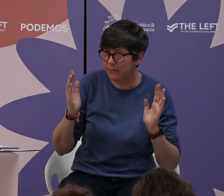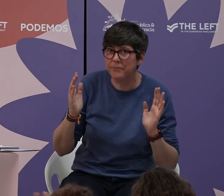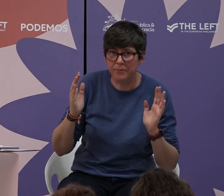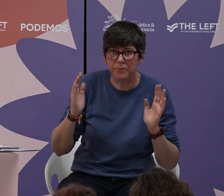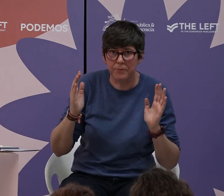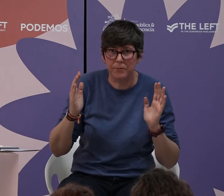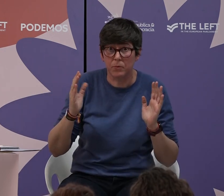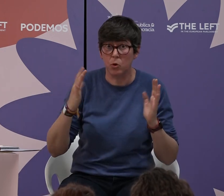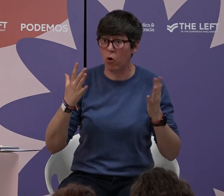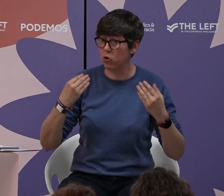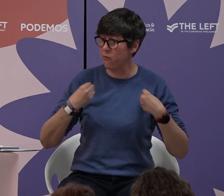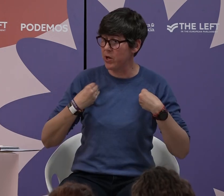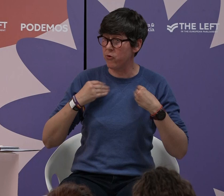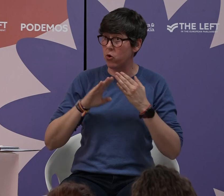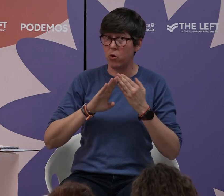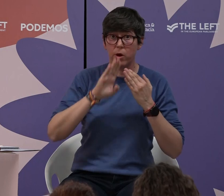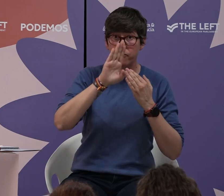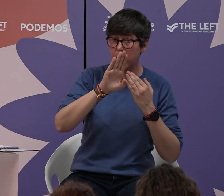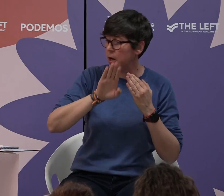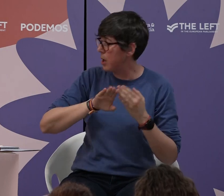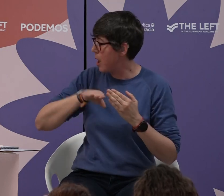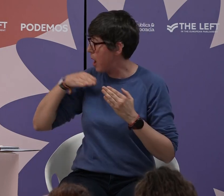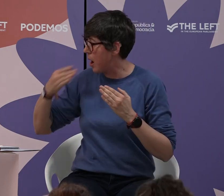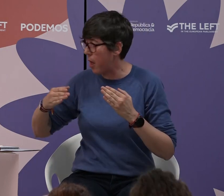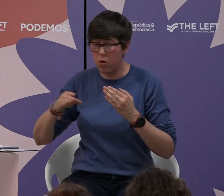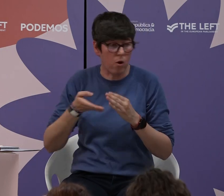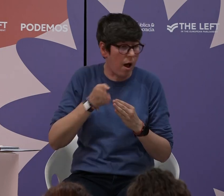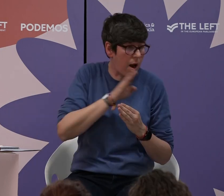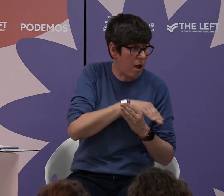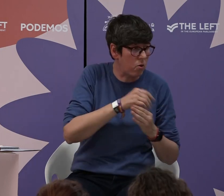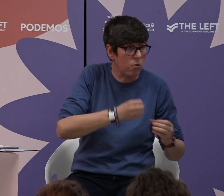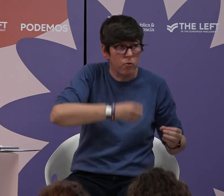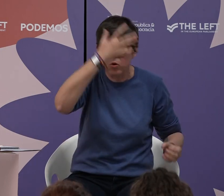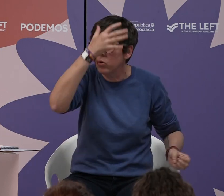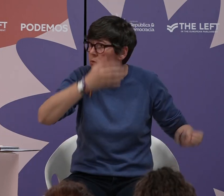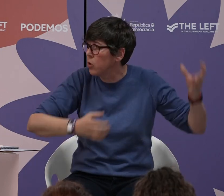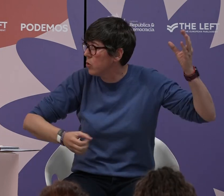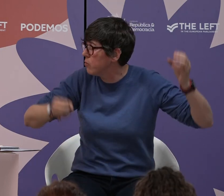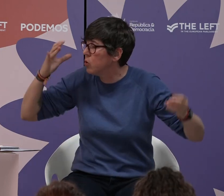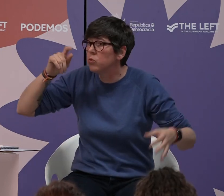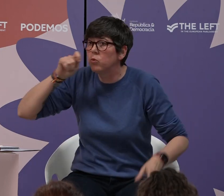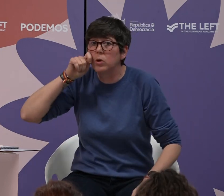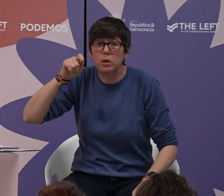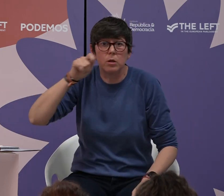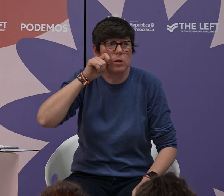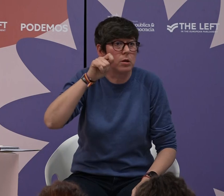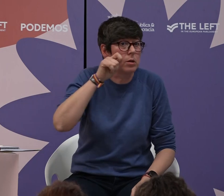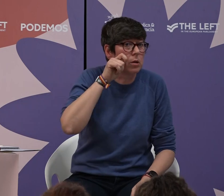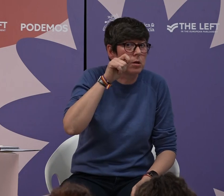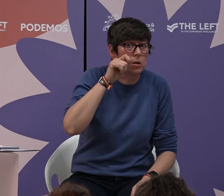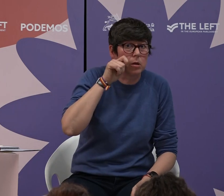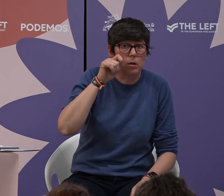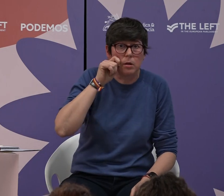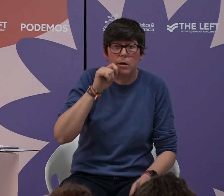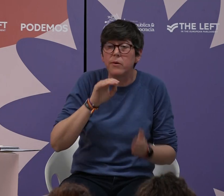increíble pero a nivel de España yo creo que somos las ciudades donde más apartamentos turísticos está viendo Yo vivo por ahí por el centro y a mi lado